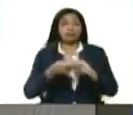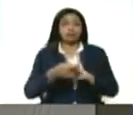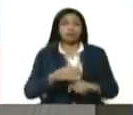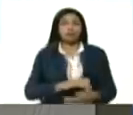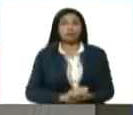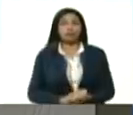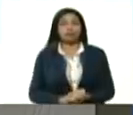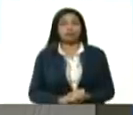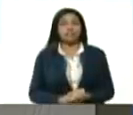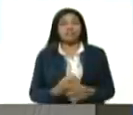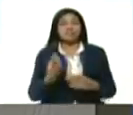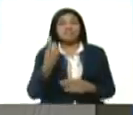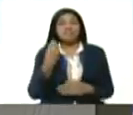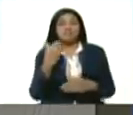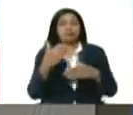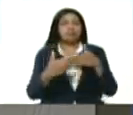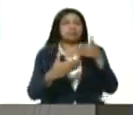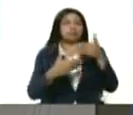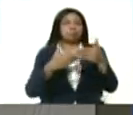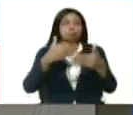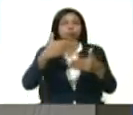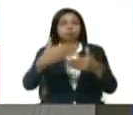quedan muchas colinas por conquistar.